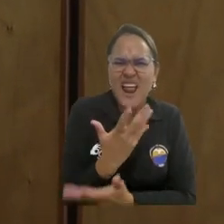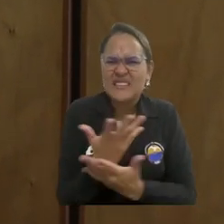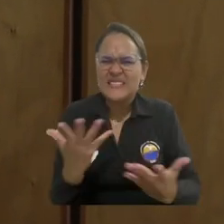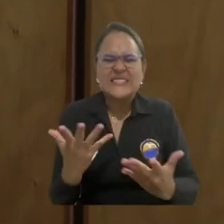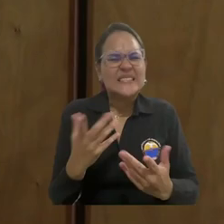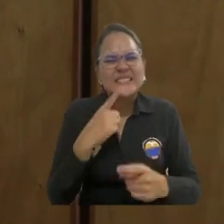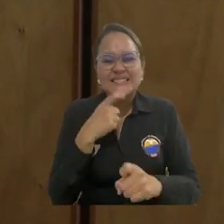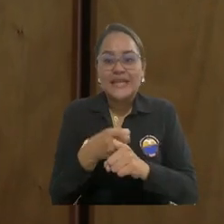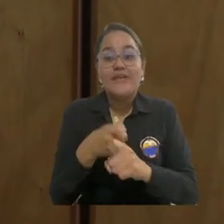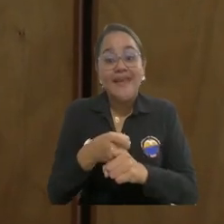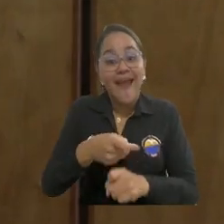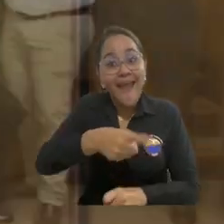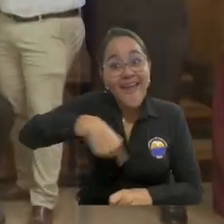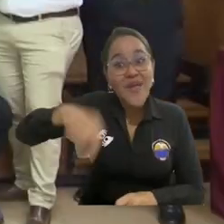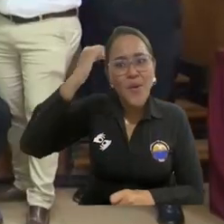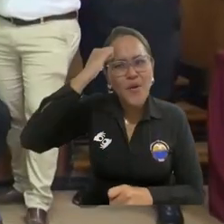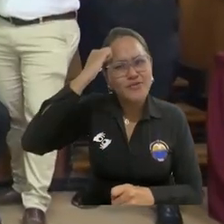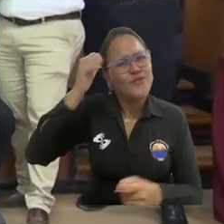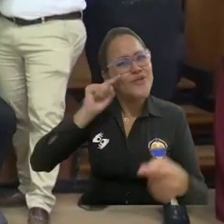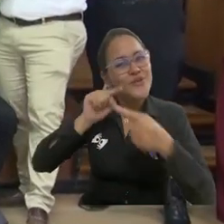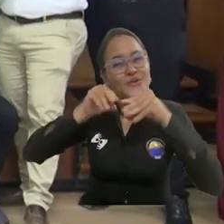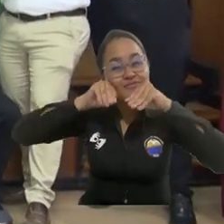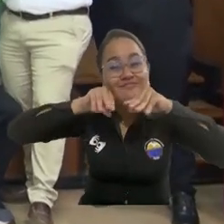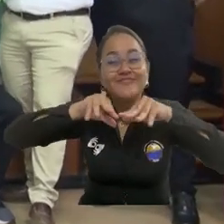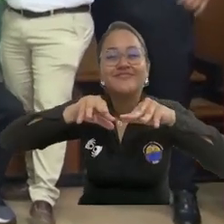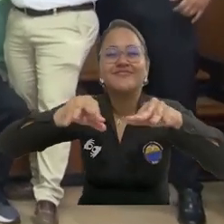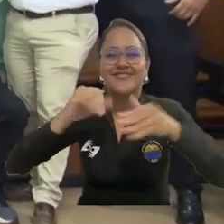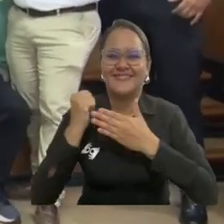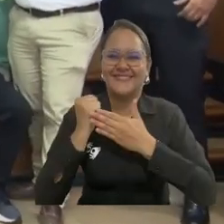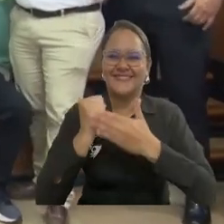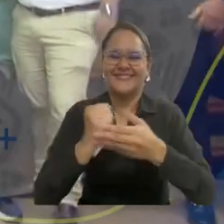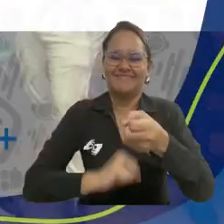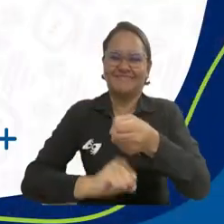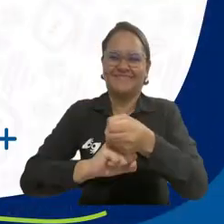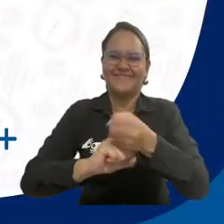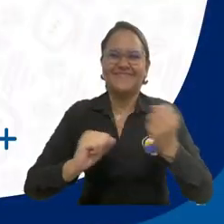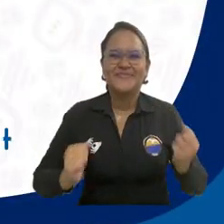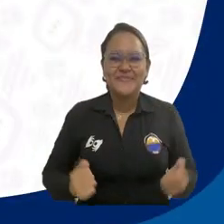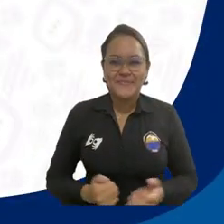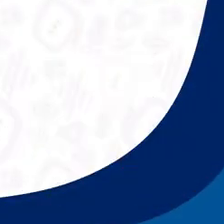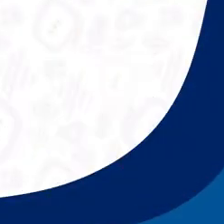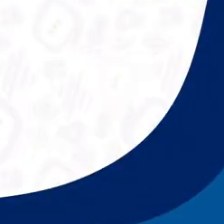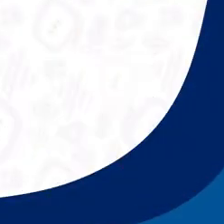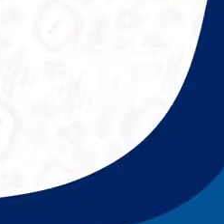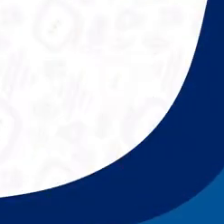desafíos estructurales y económicos, pero ellos representan una luz de esperanza.